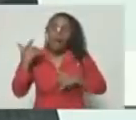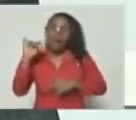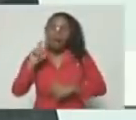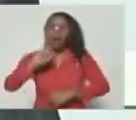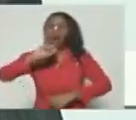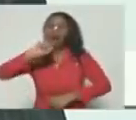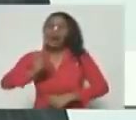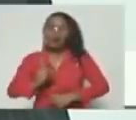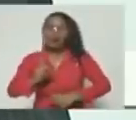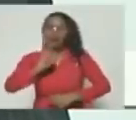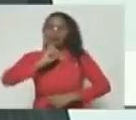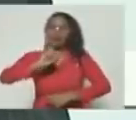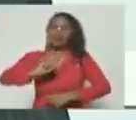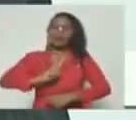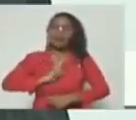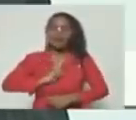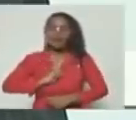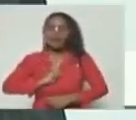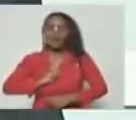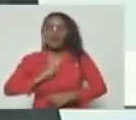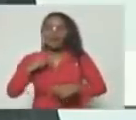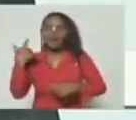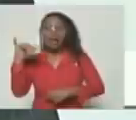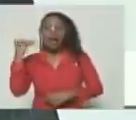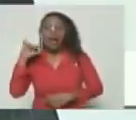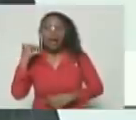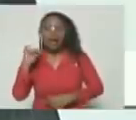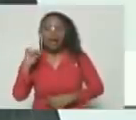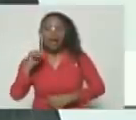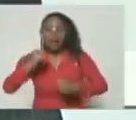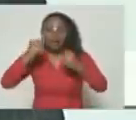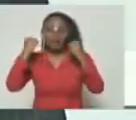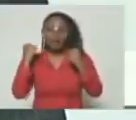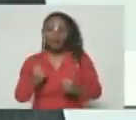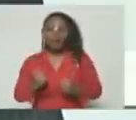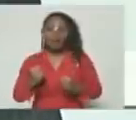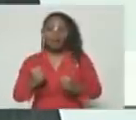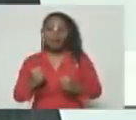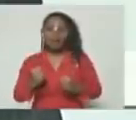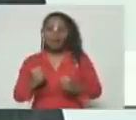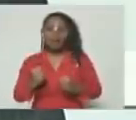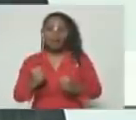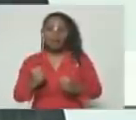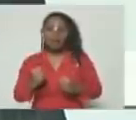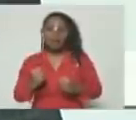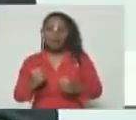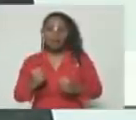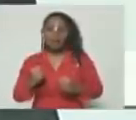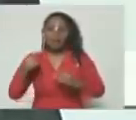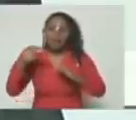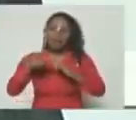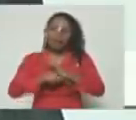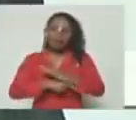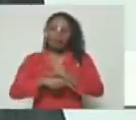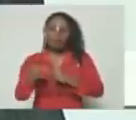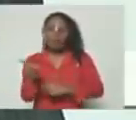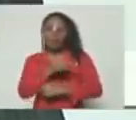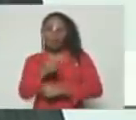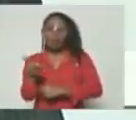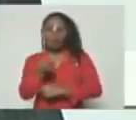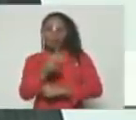odios, rencores y existan extremistas de ambos lados.